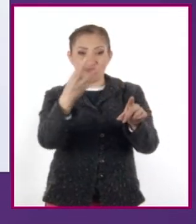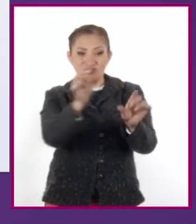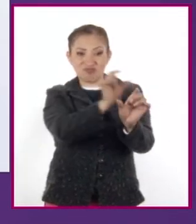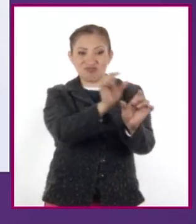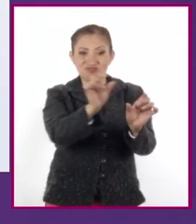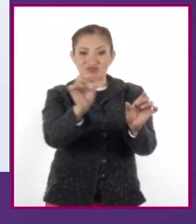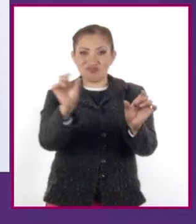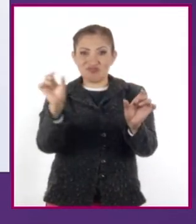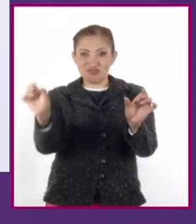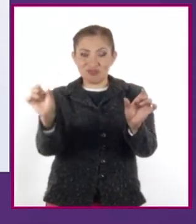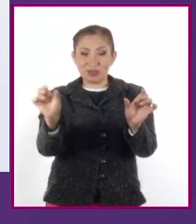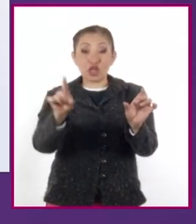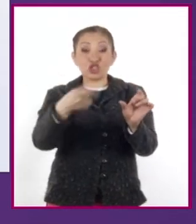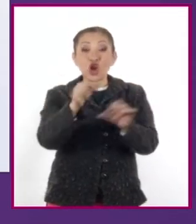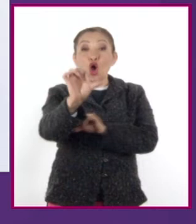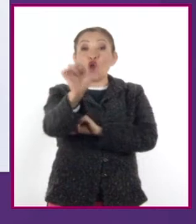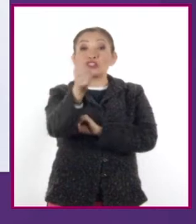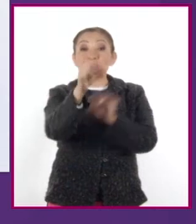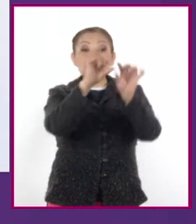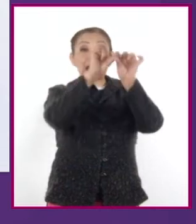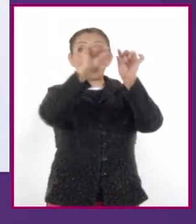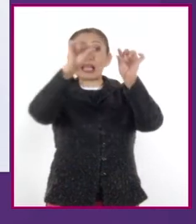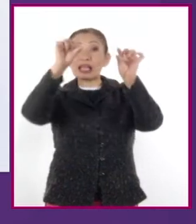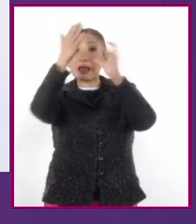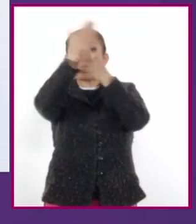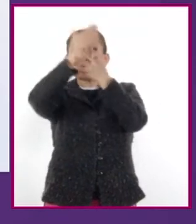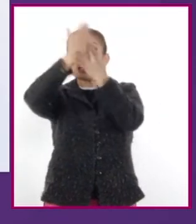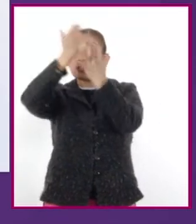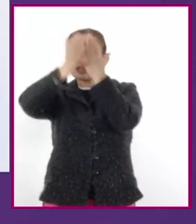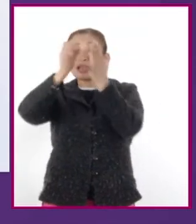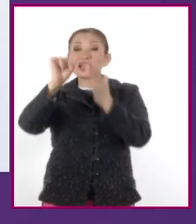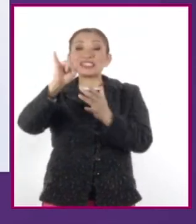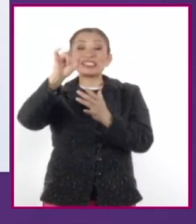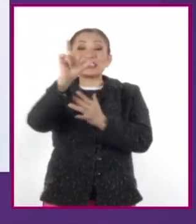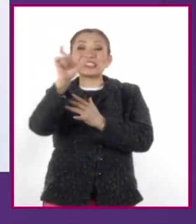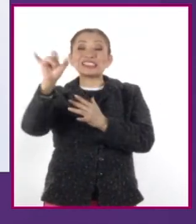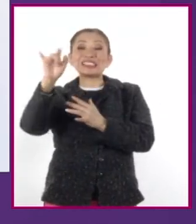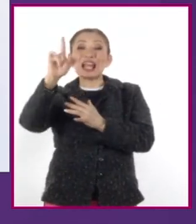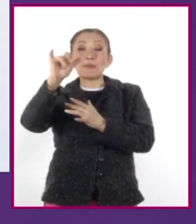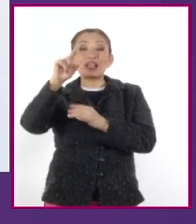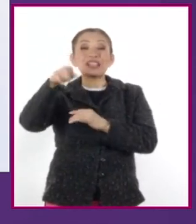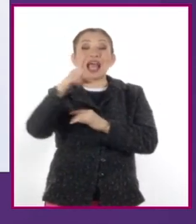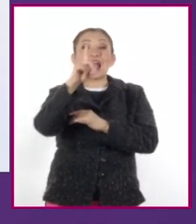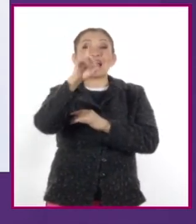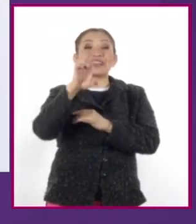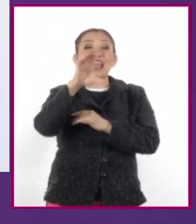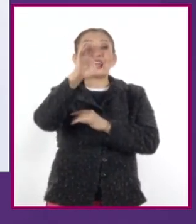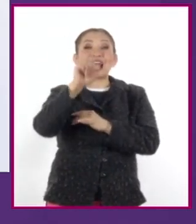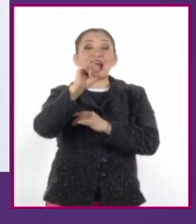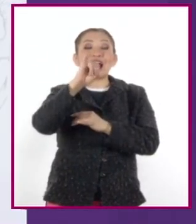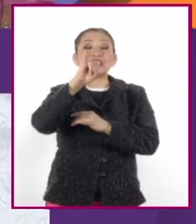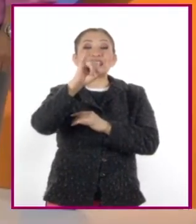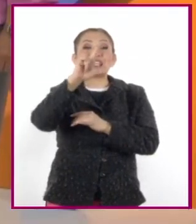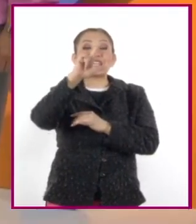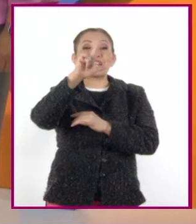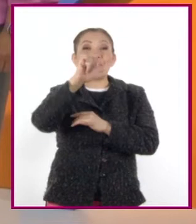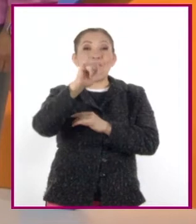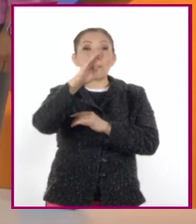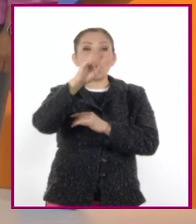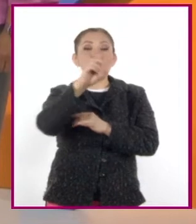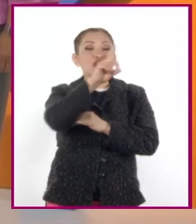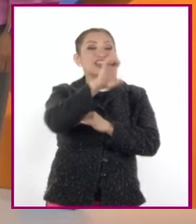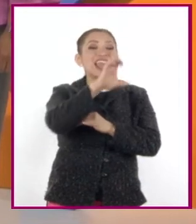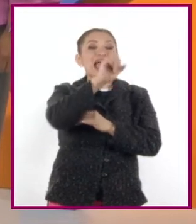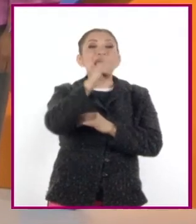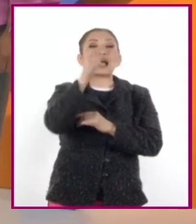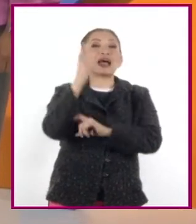Perfecto, son 11 sílabas y a ello se le llama endecasílabo. Endeca